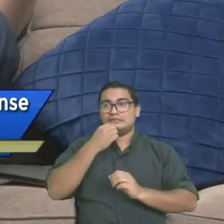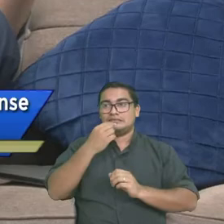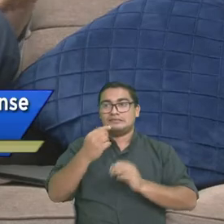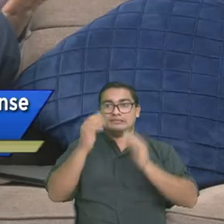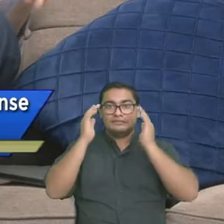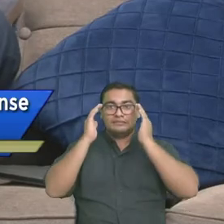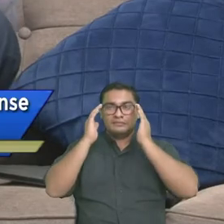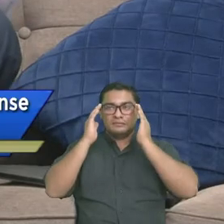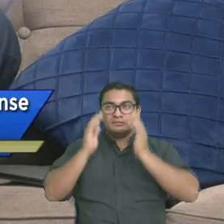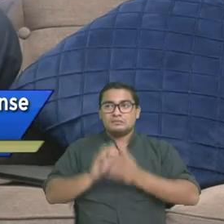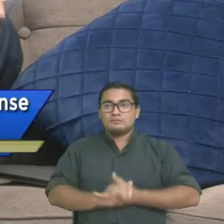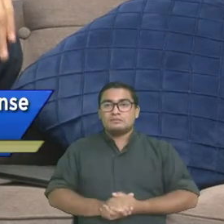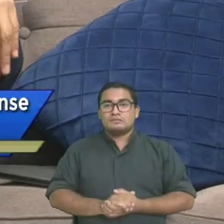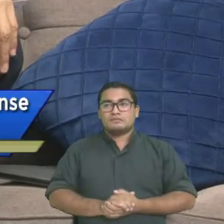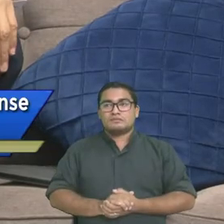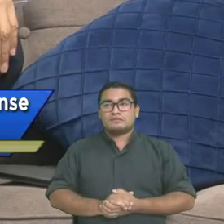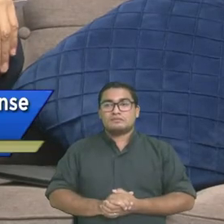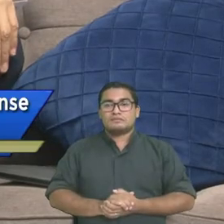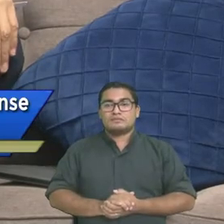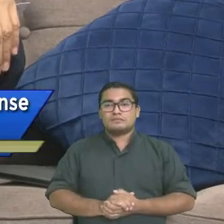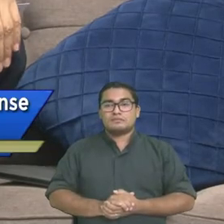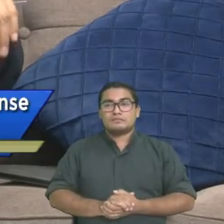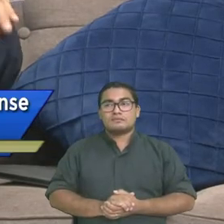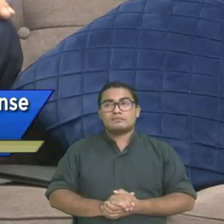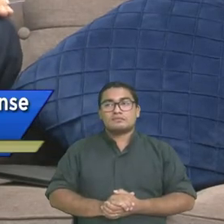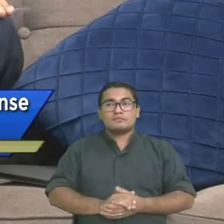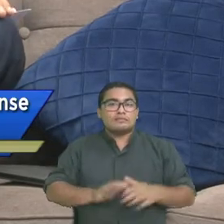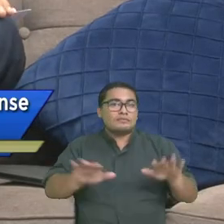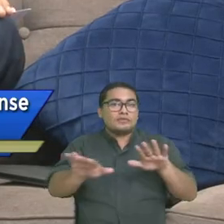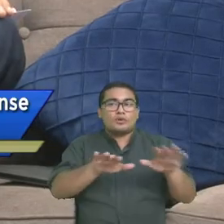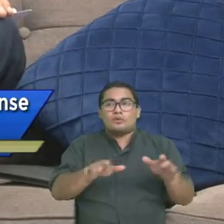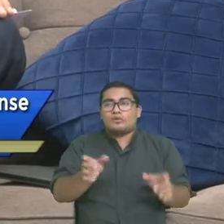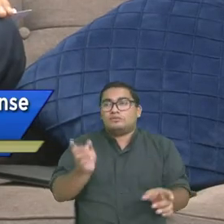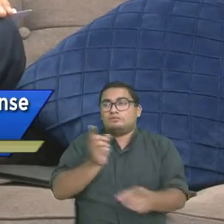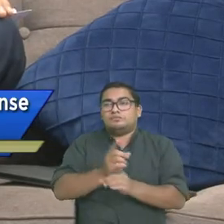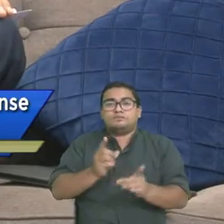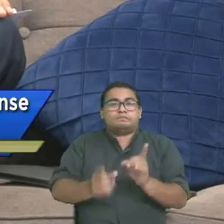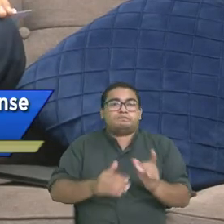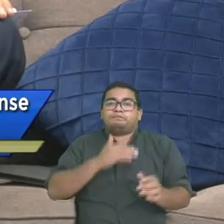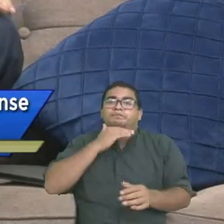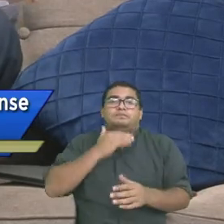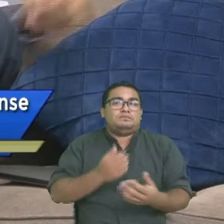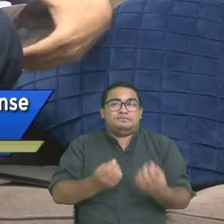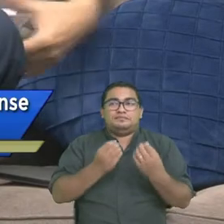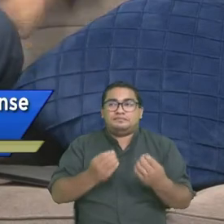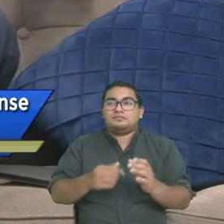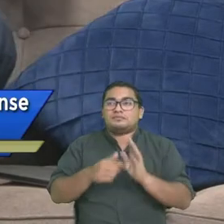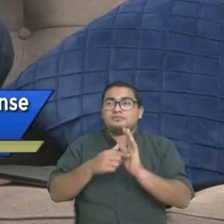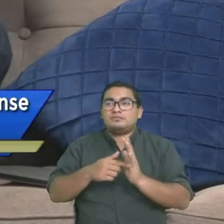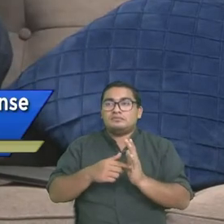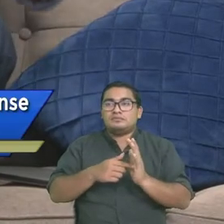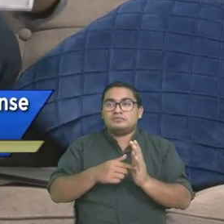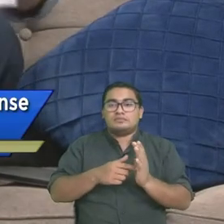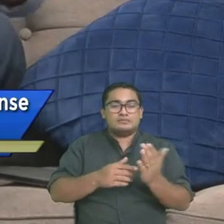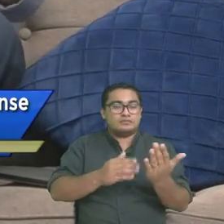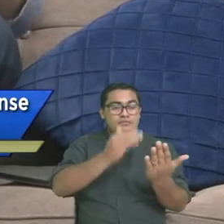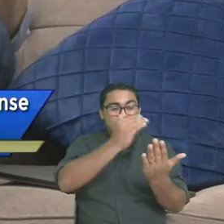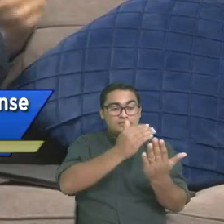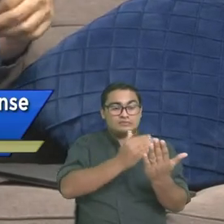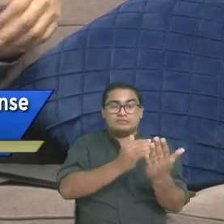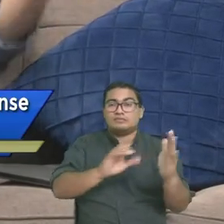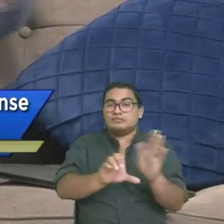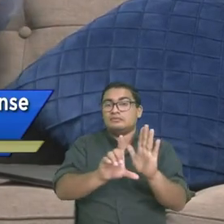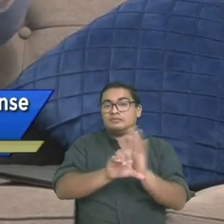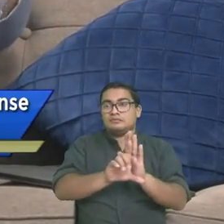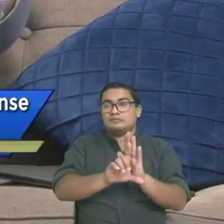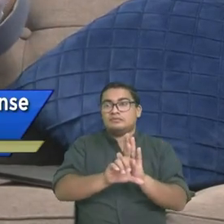momento, usted no puede endeudarse por sí y ante sí. Aquí tiene una ley de